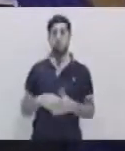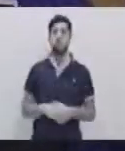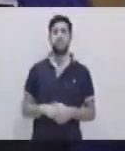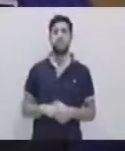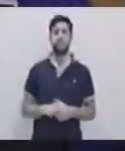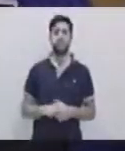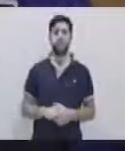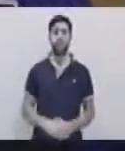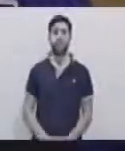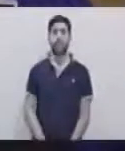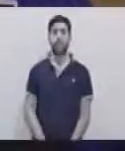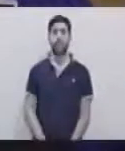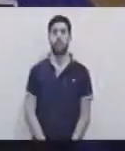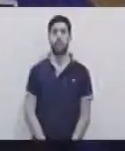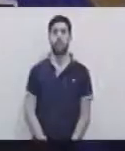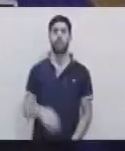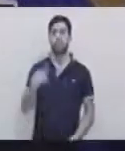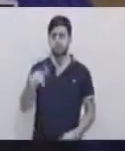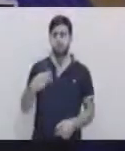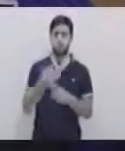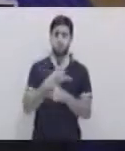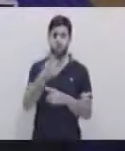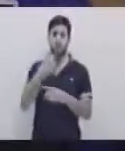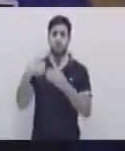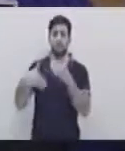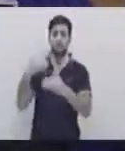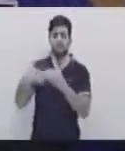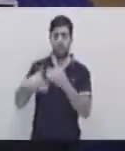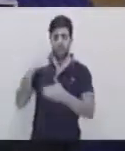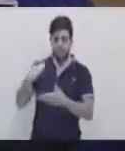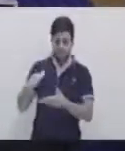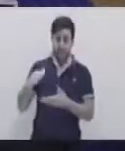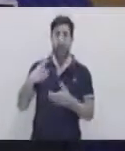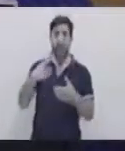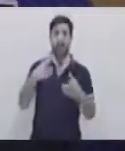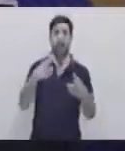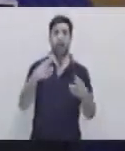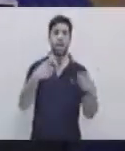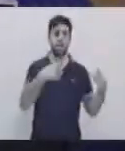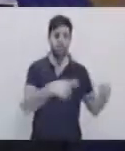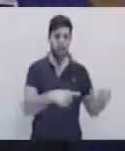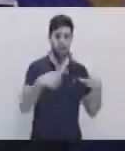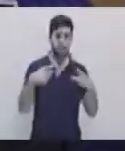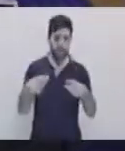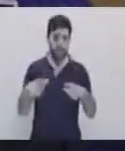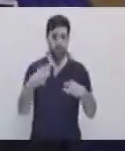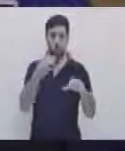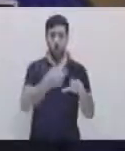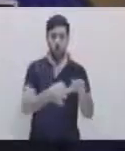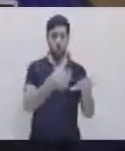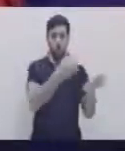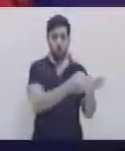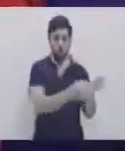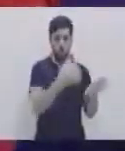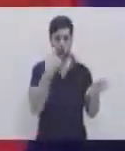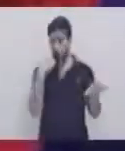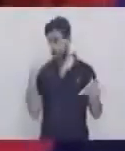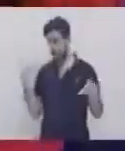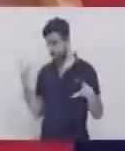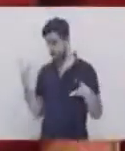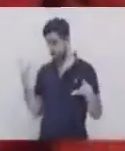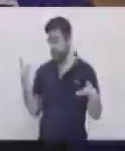cubito de papel higiénico, dos platos con dos agujeros, uno en